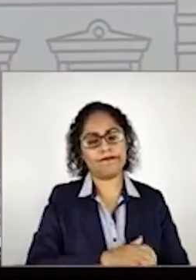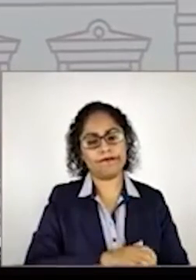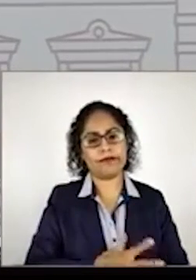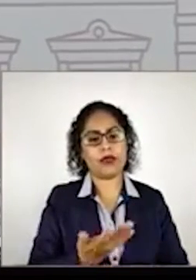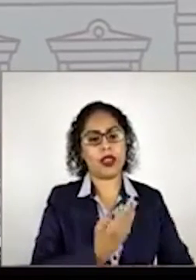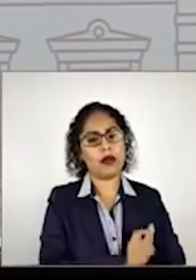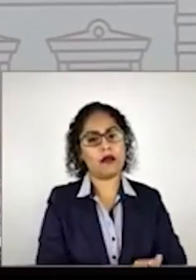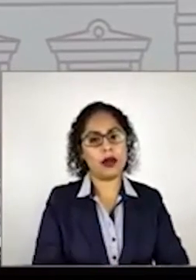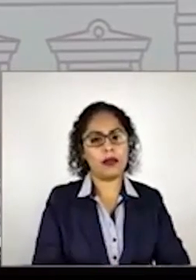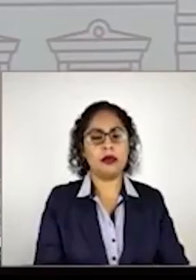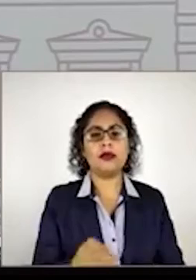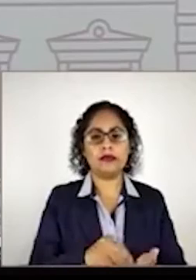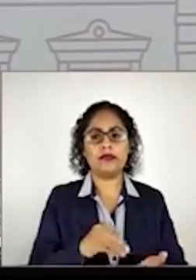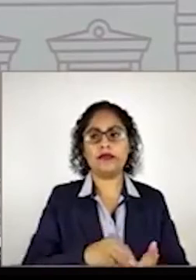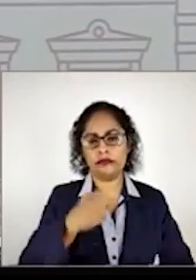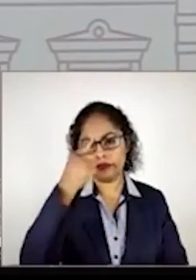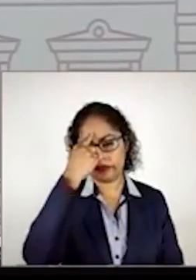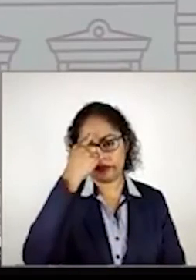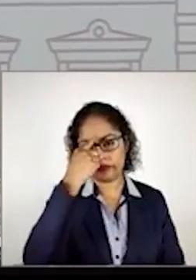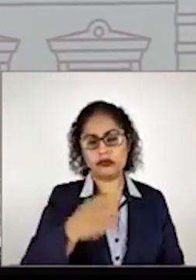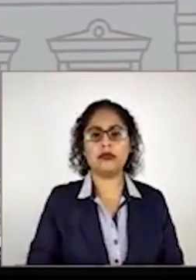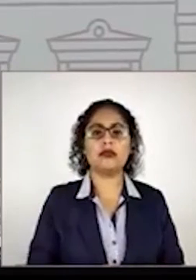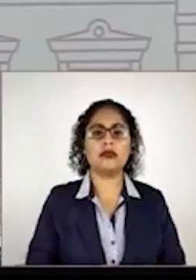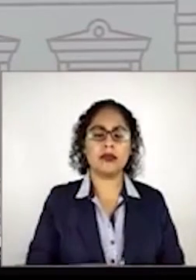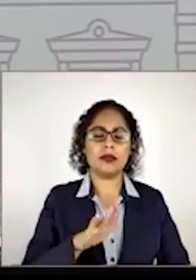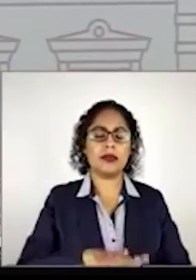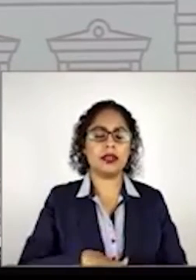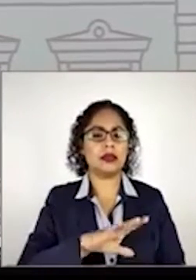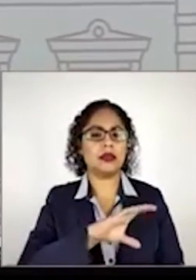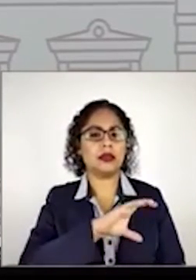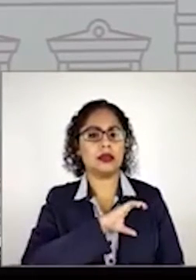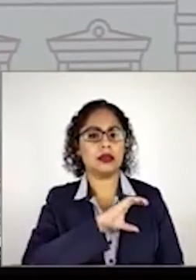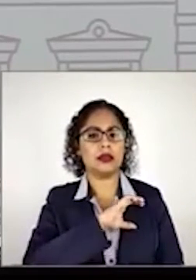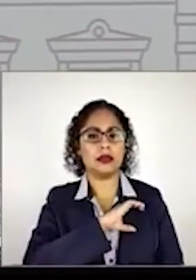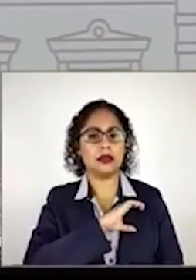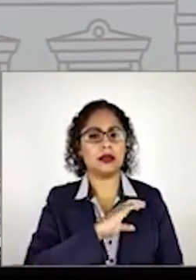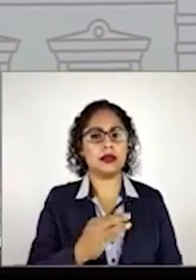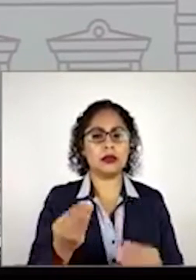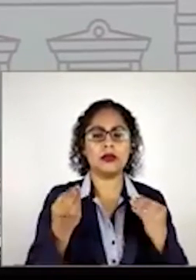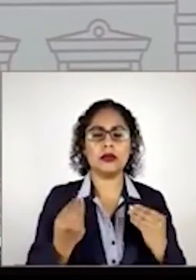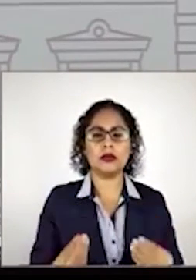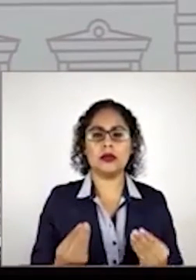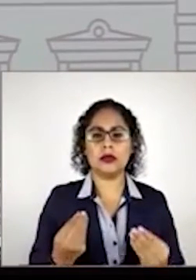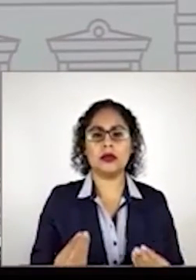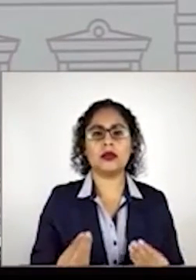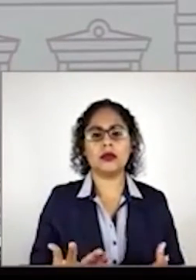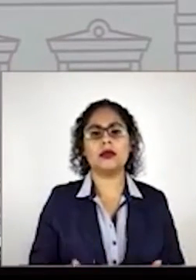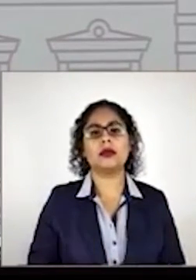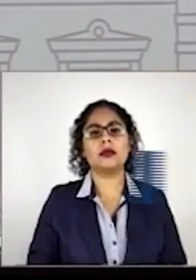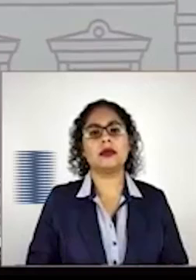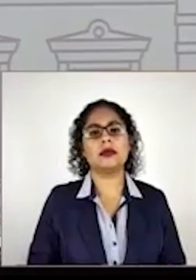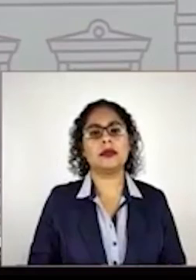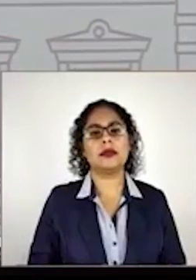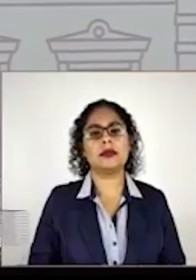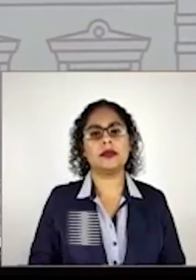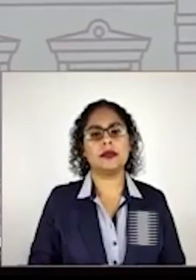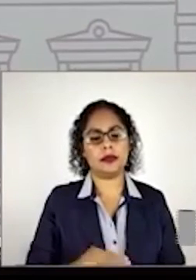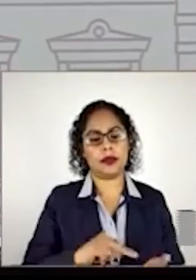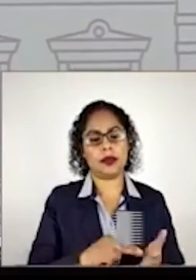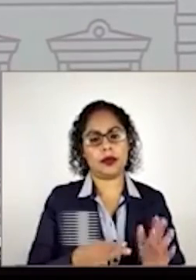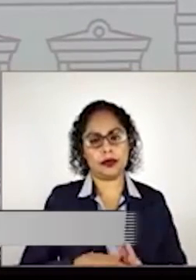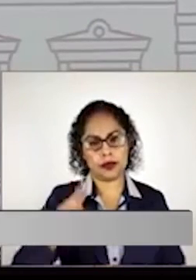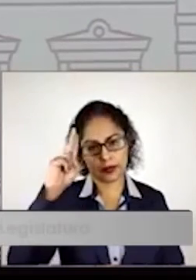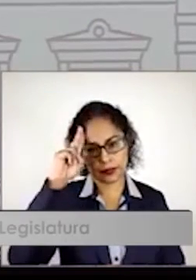familiares, quienes le teníamos un profundo aprecio y mucho cariño al